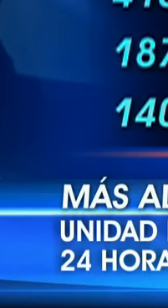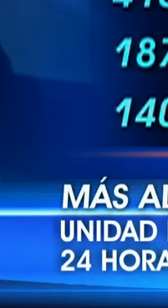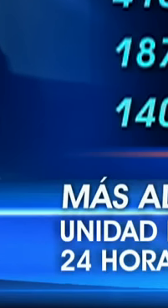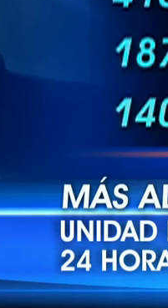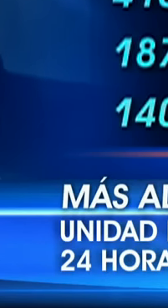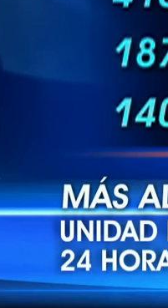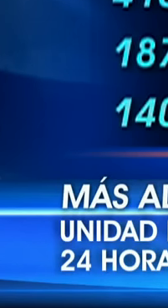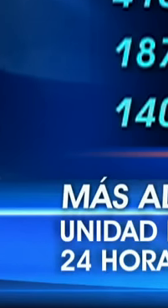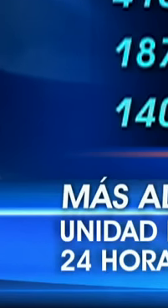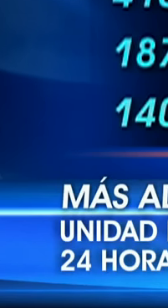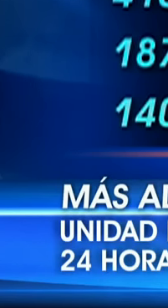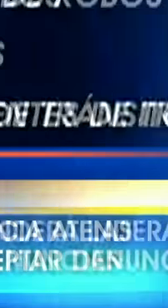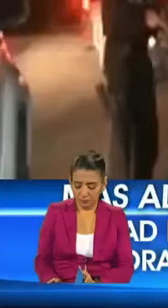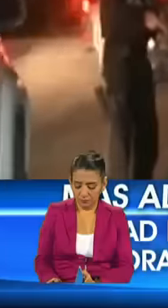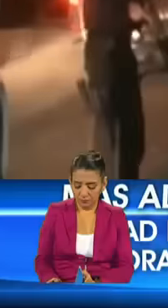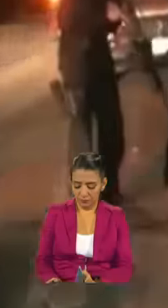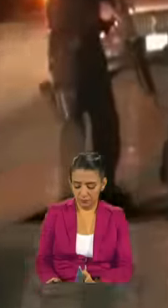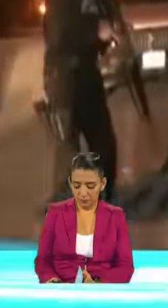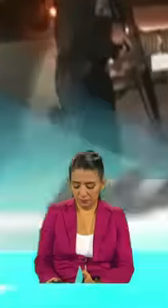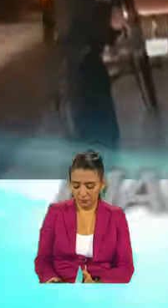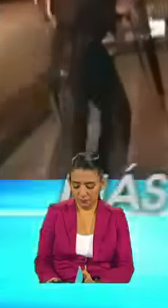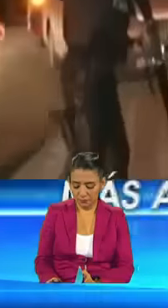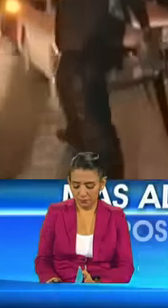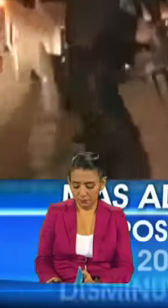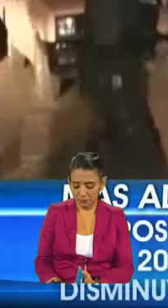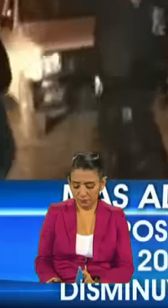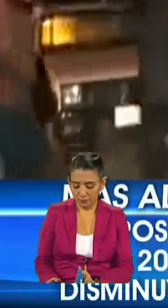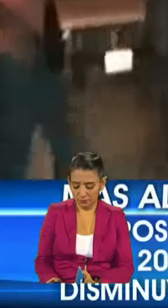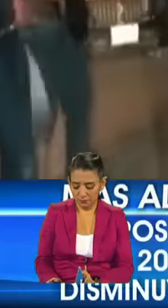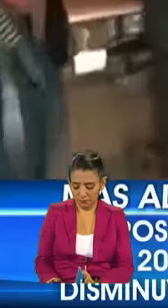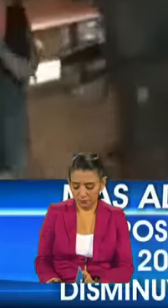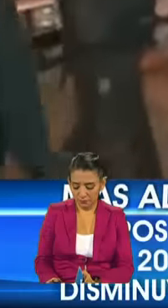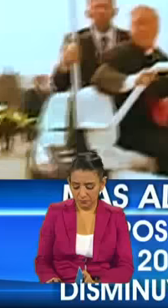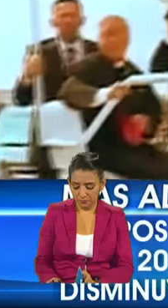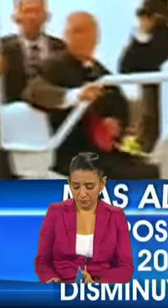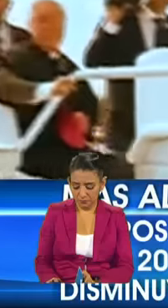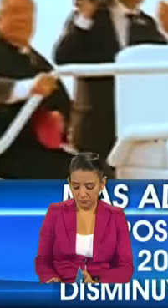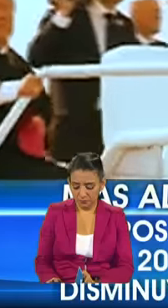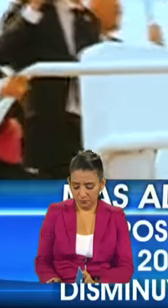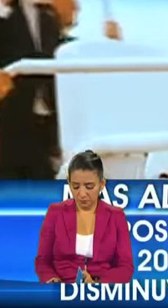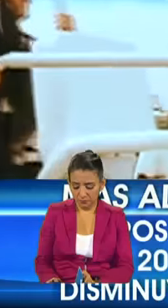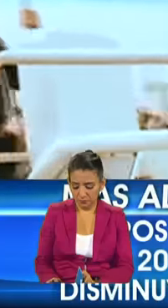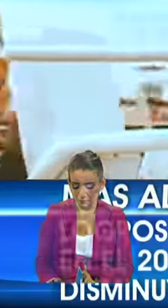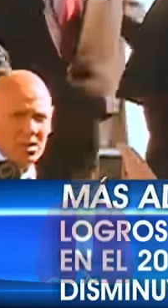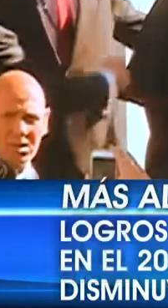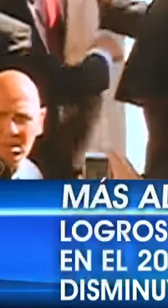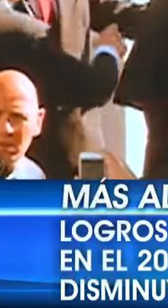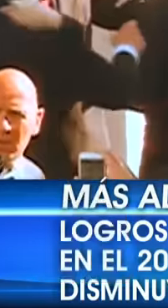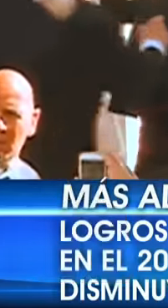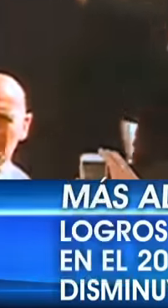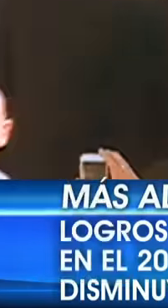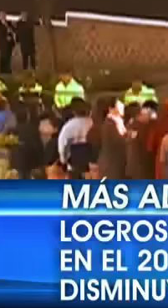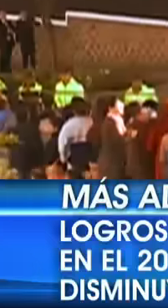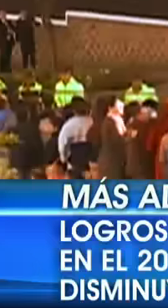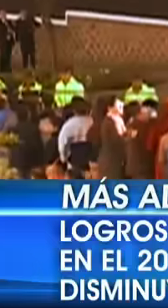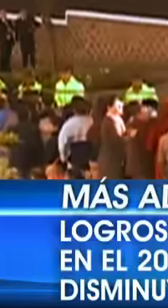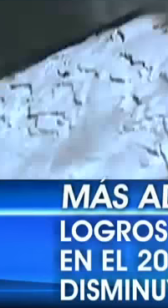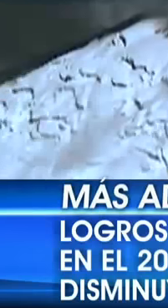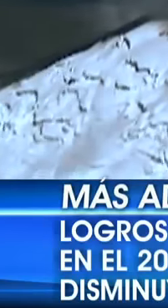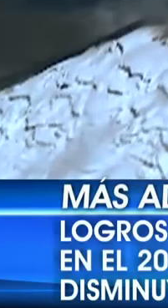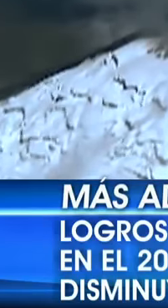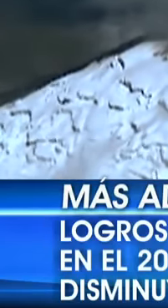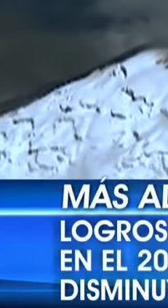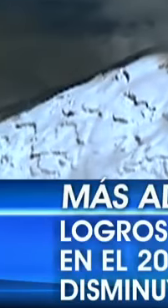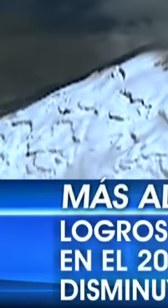respecto a cualquier delito. Y muchísima atención, vamos a presentarles al retornar un resumen de los hitos que marcaron el tema de la